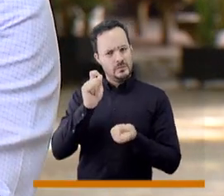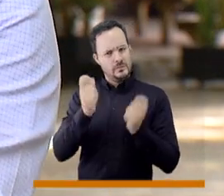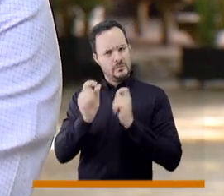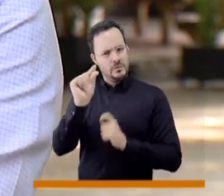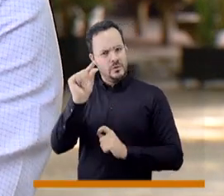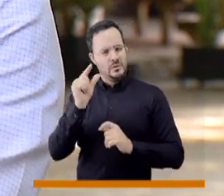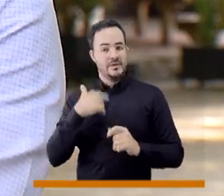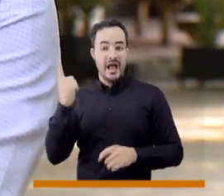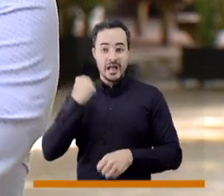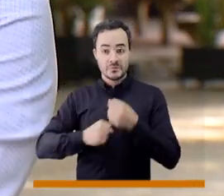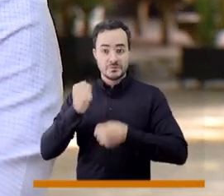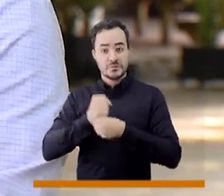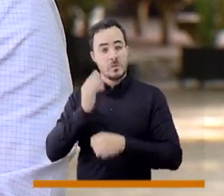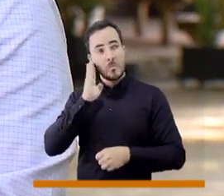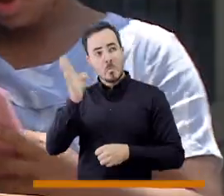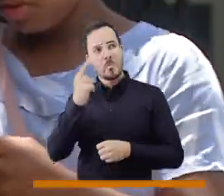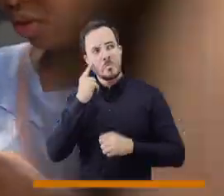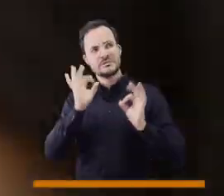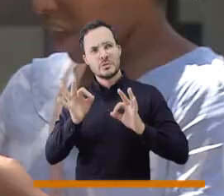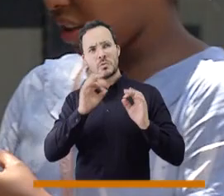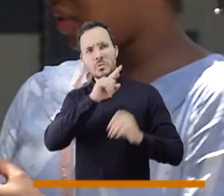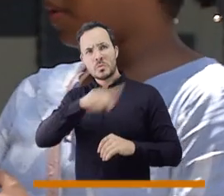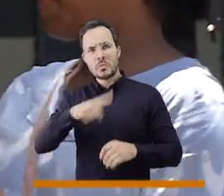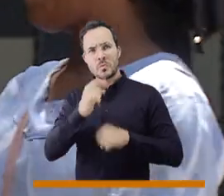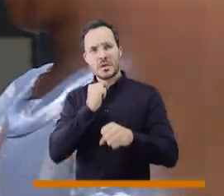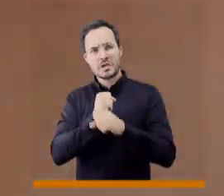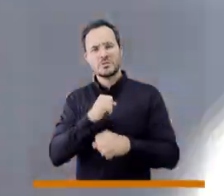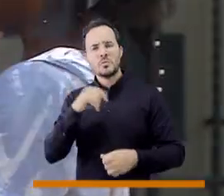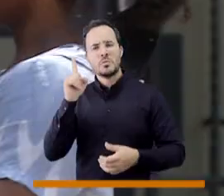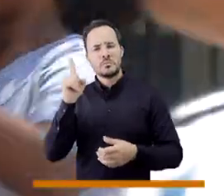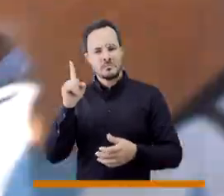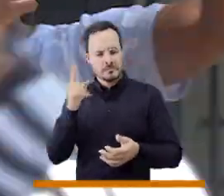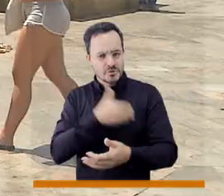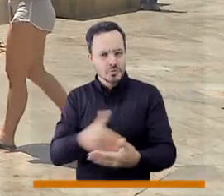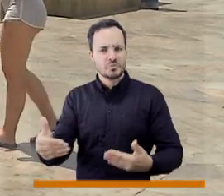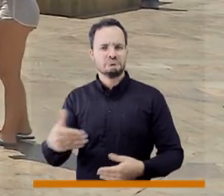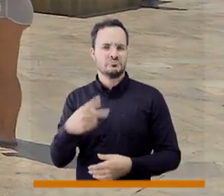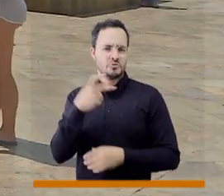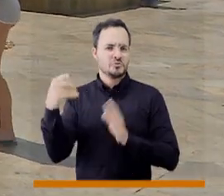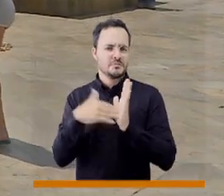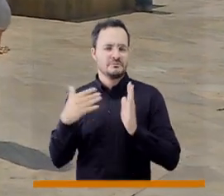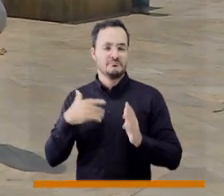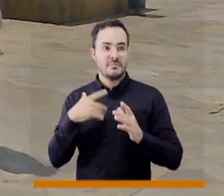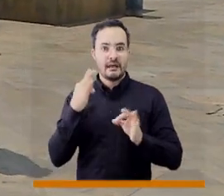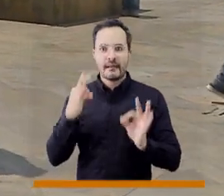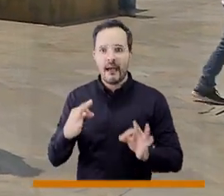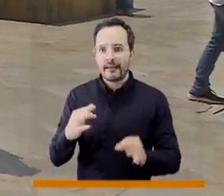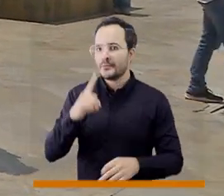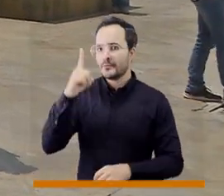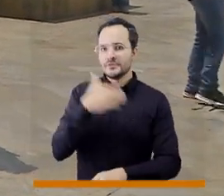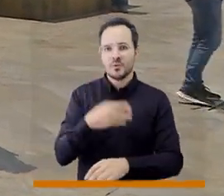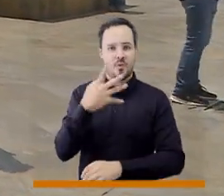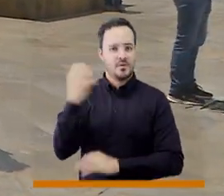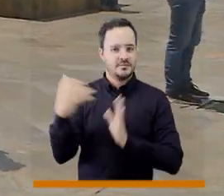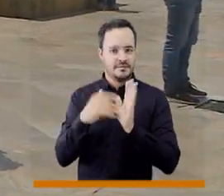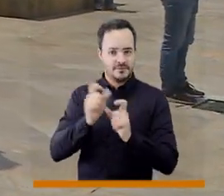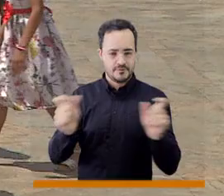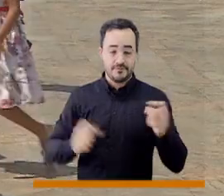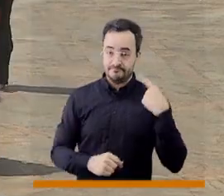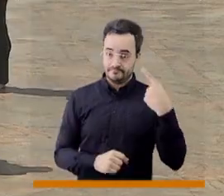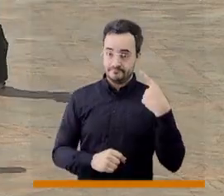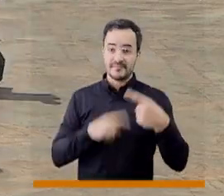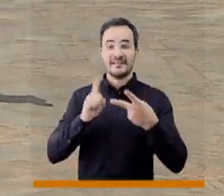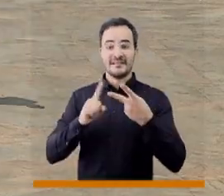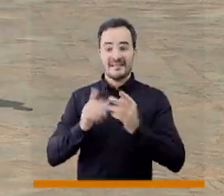cambio de las dinámicas del turismo. Entonces tú lo decías ahora. Esperábamos el año pasado 1.200.000 visitantes de Medellín, vinieron